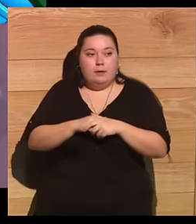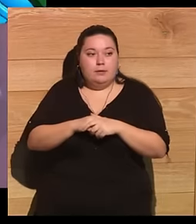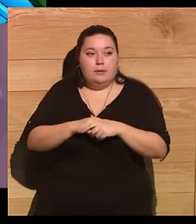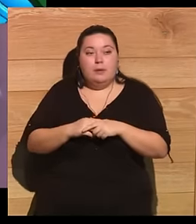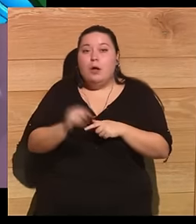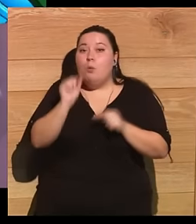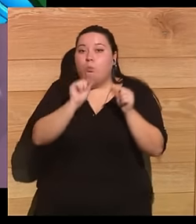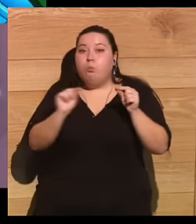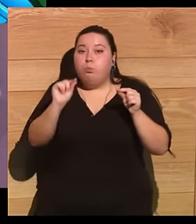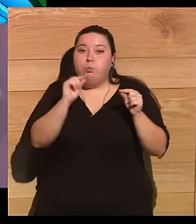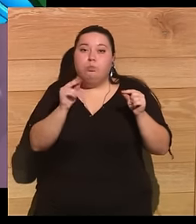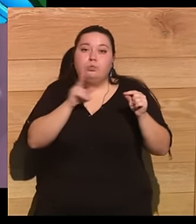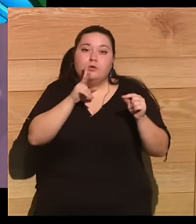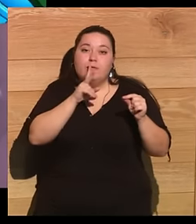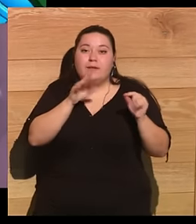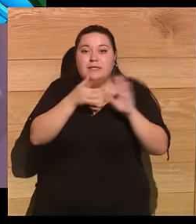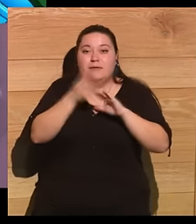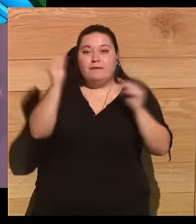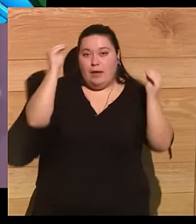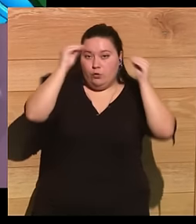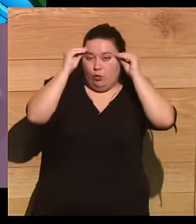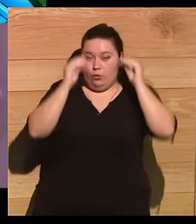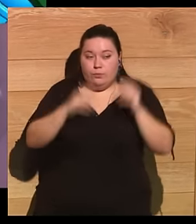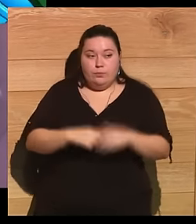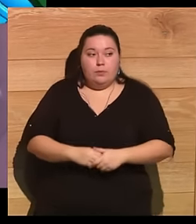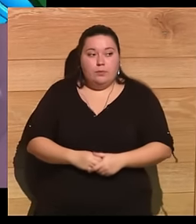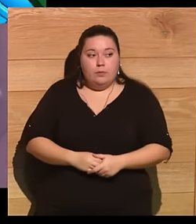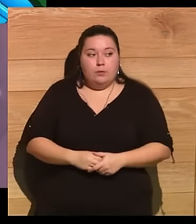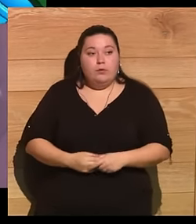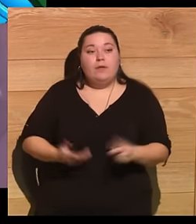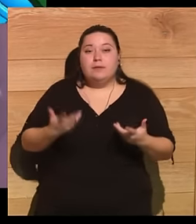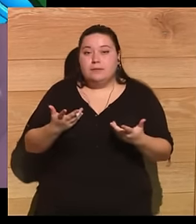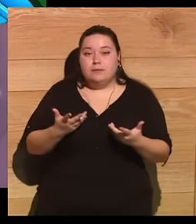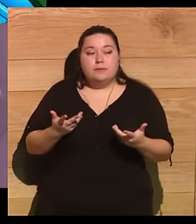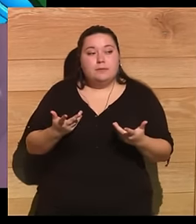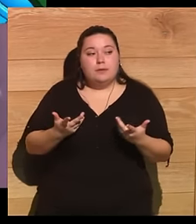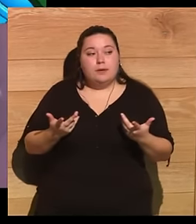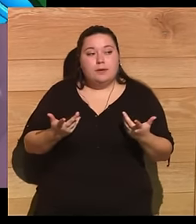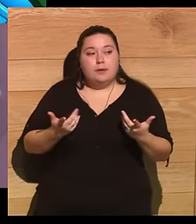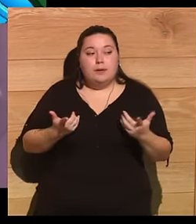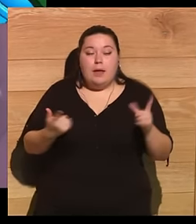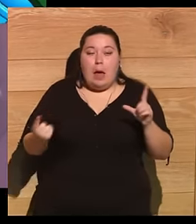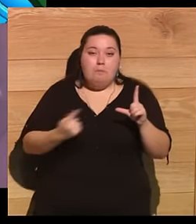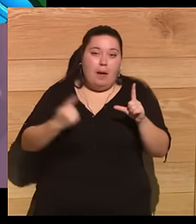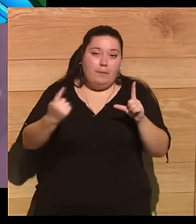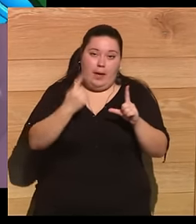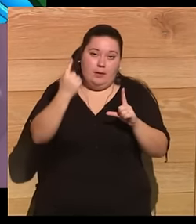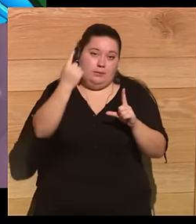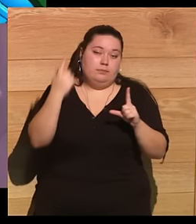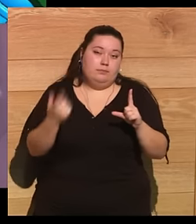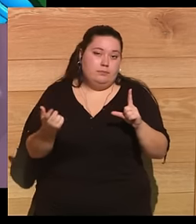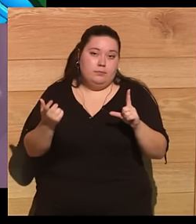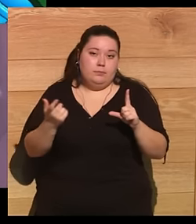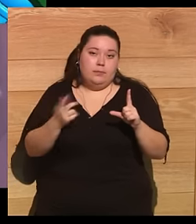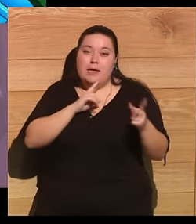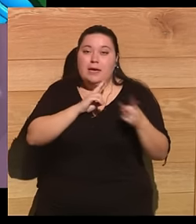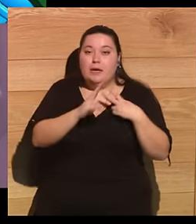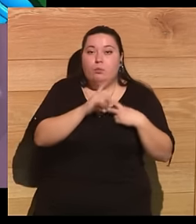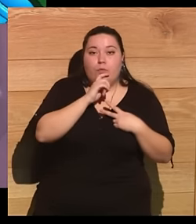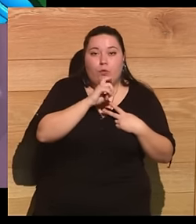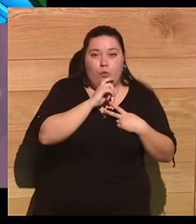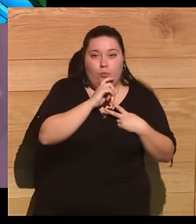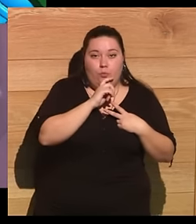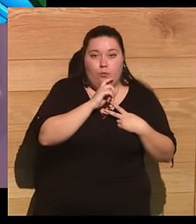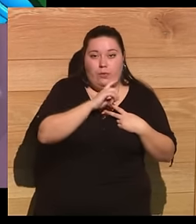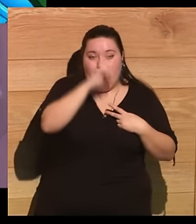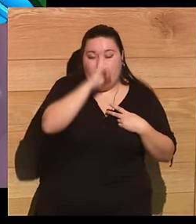cada punto verde es un electrodo, y lo que hicieron es mapear de manera muy precisa dónde responde sobre el mapa